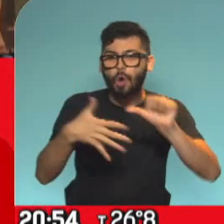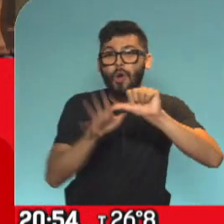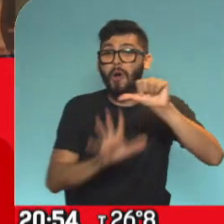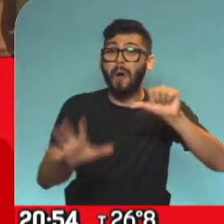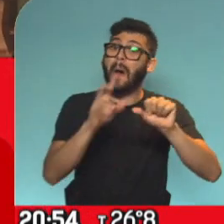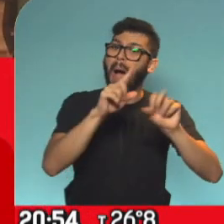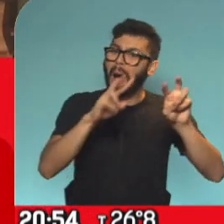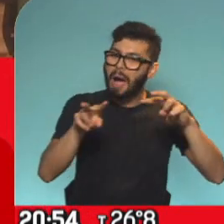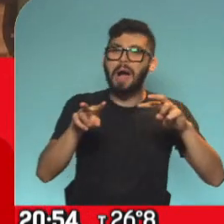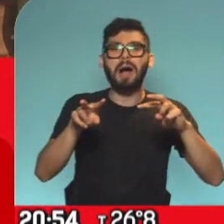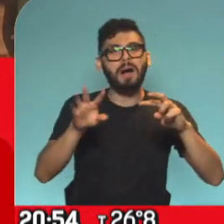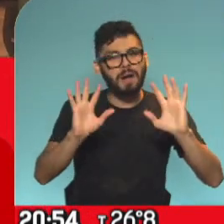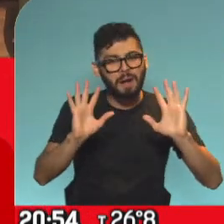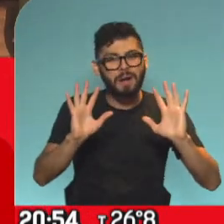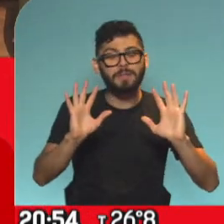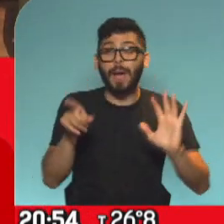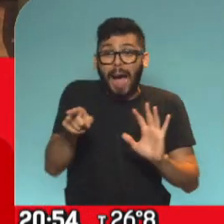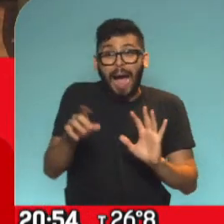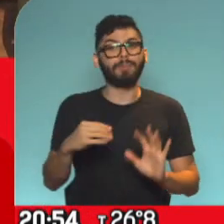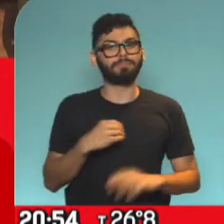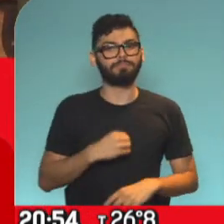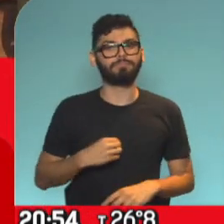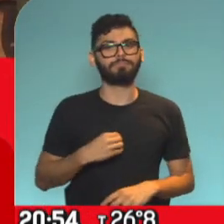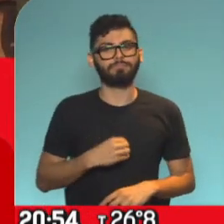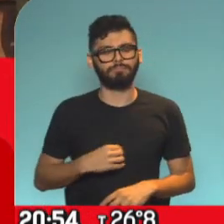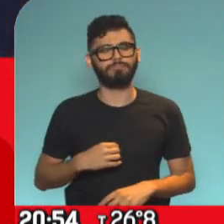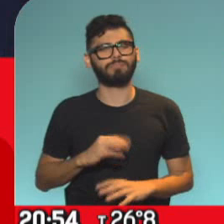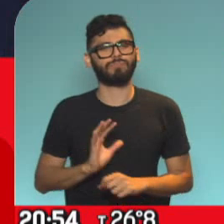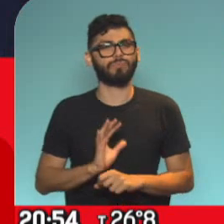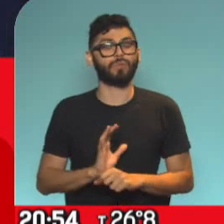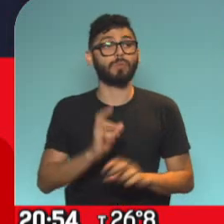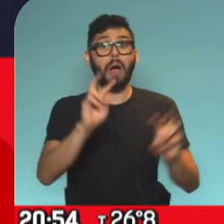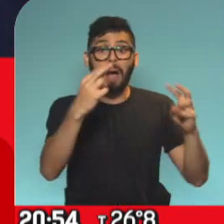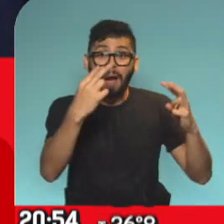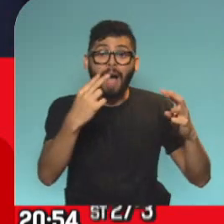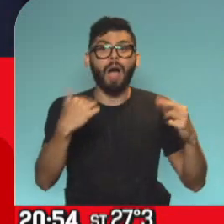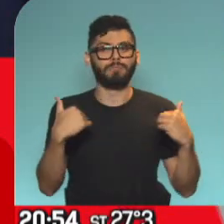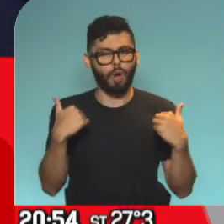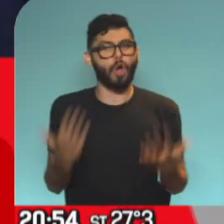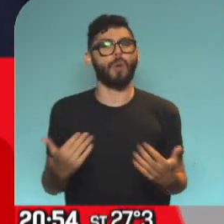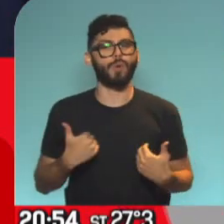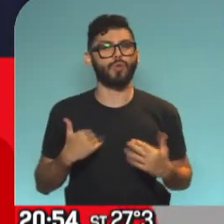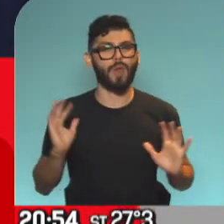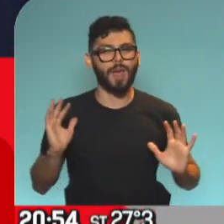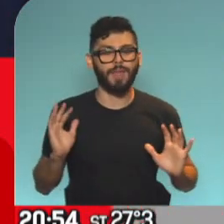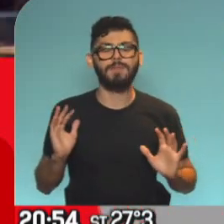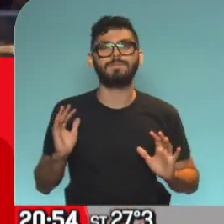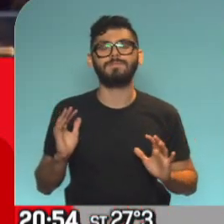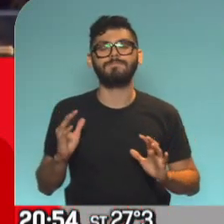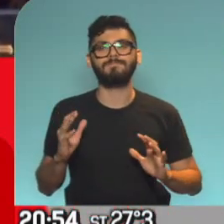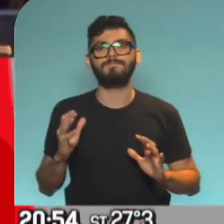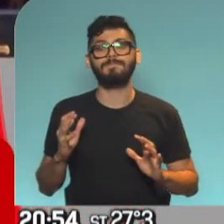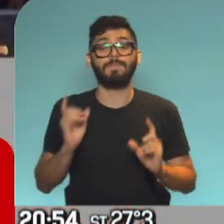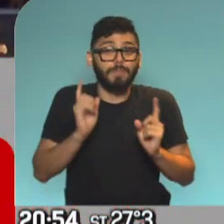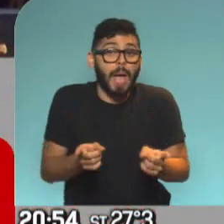nosotros lo sentimos como una oportunidad. También es una oportunidad que